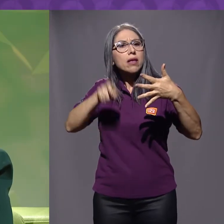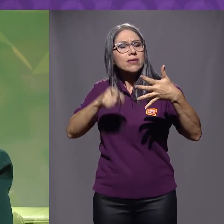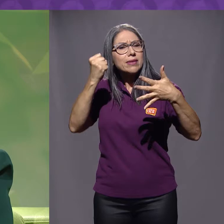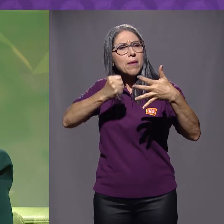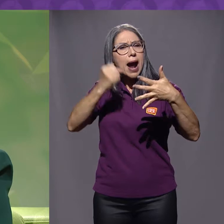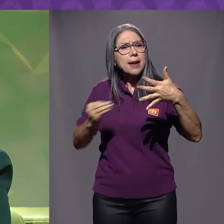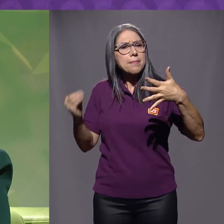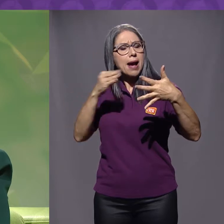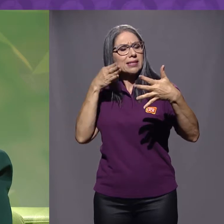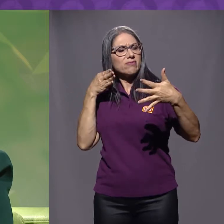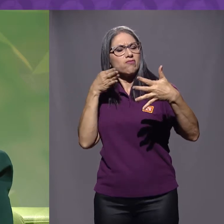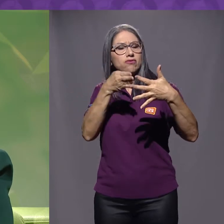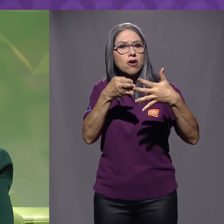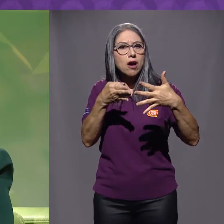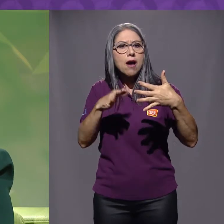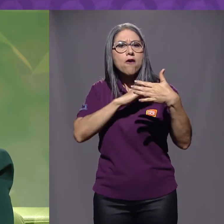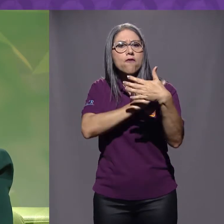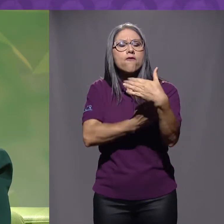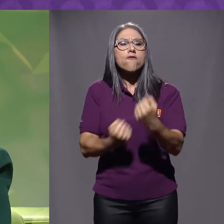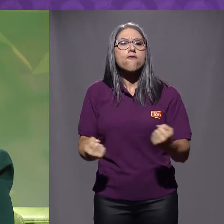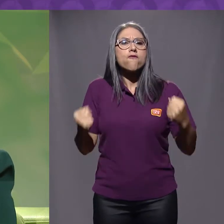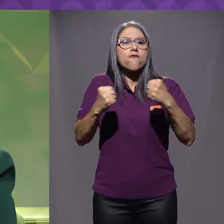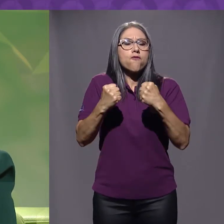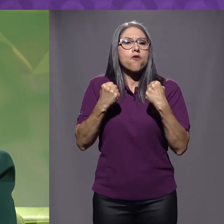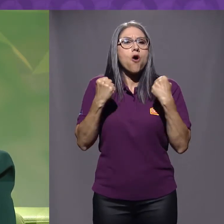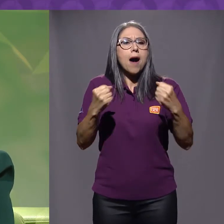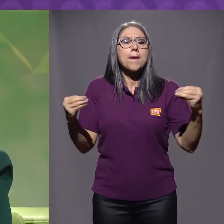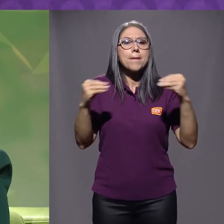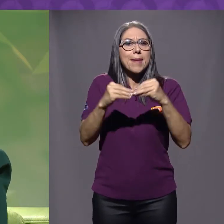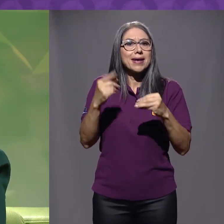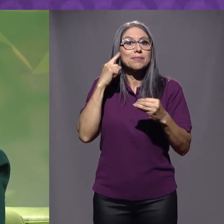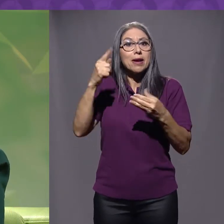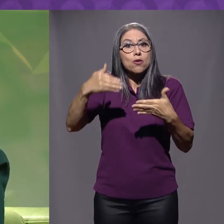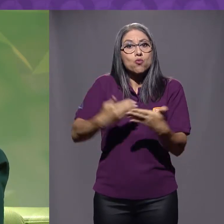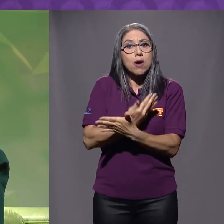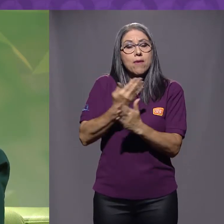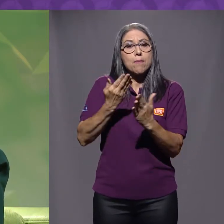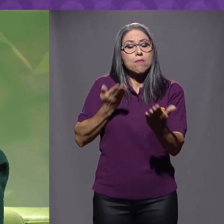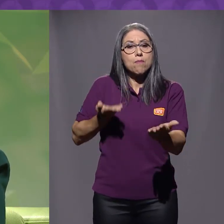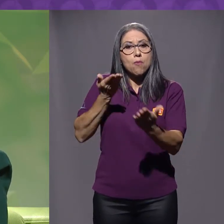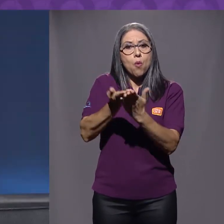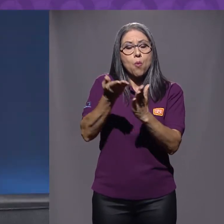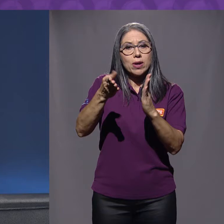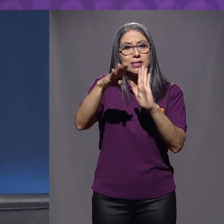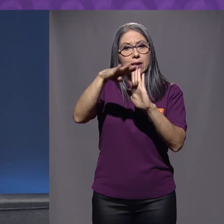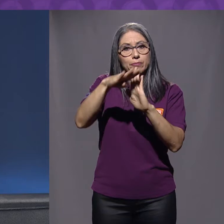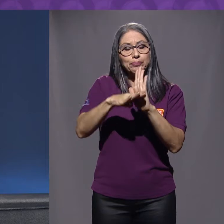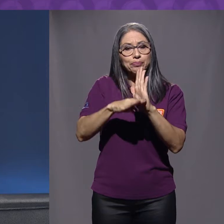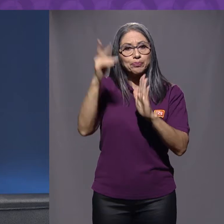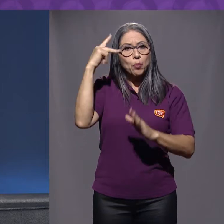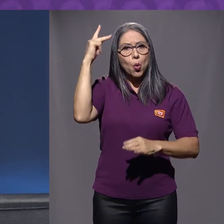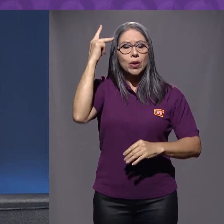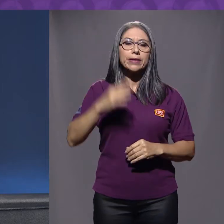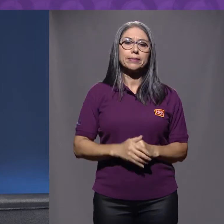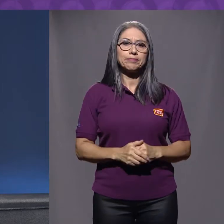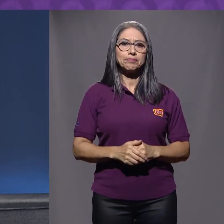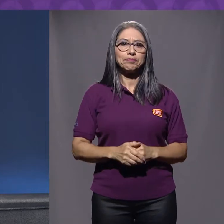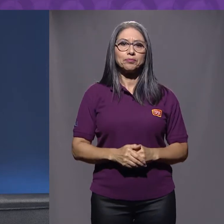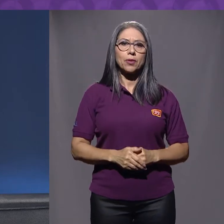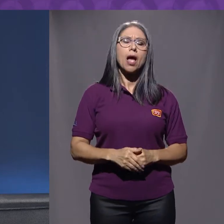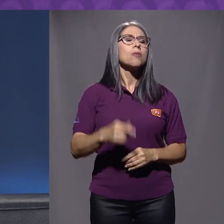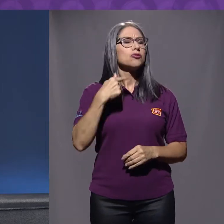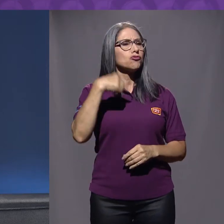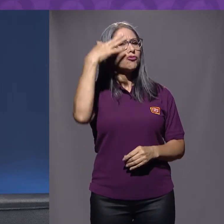considera que es en el que tenemos que trabajar más y el que tenemos que fortalecer más para esta nueva propuesta de la política? Bueno, yo